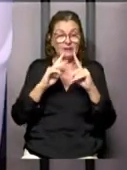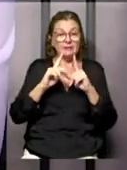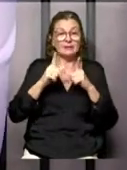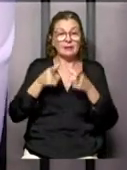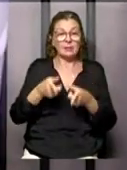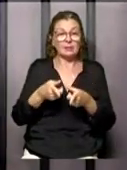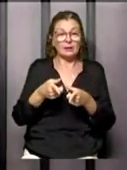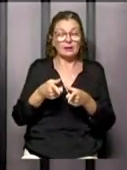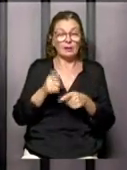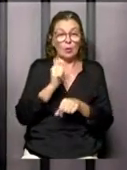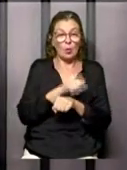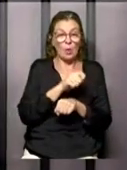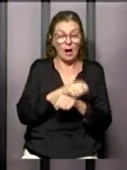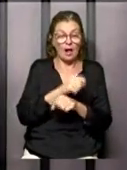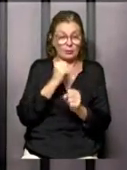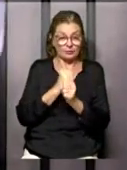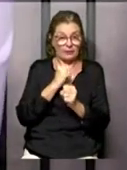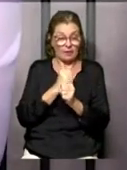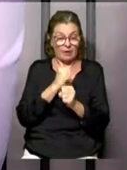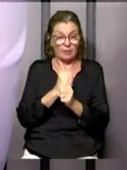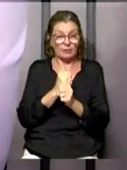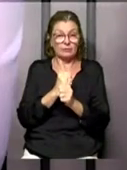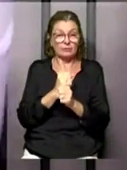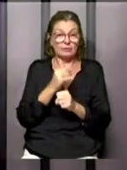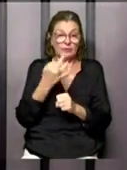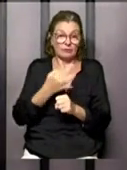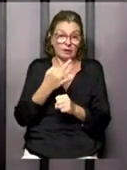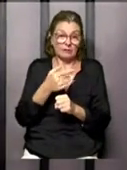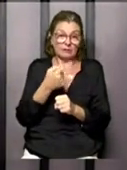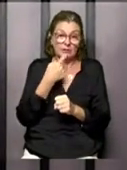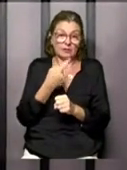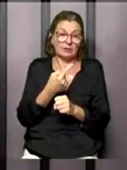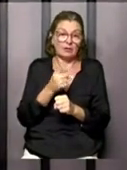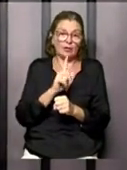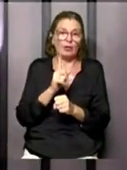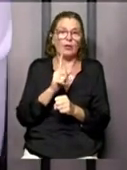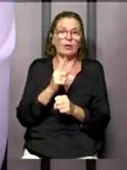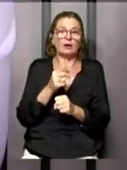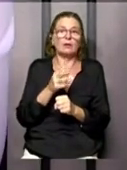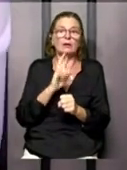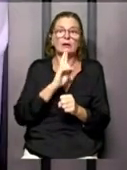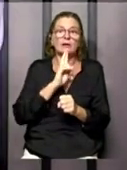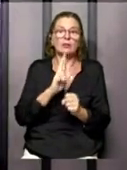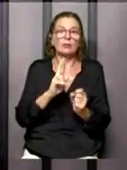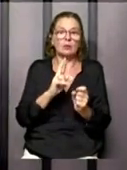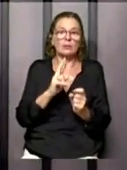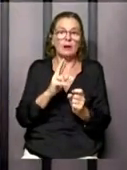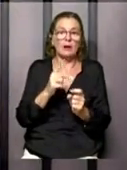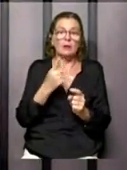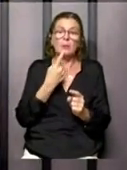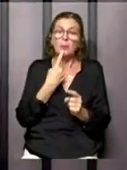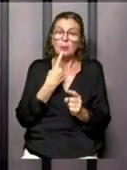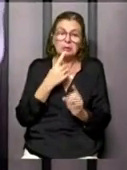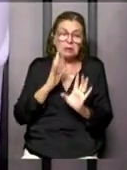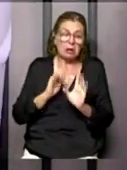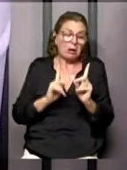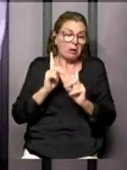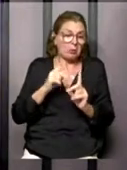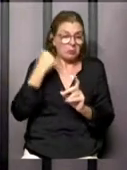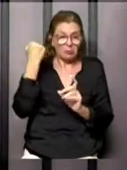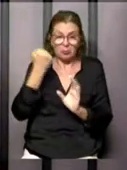que se dé en el juzgado laboral. Si bien no tiene incidencia, también vamos a ser honestos, no es que lo que se resuelva desde el punto de vista político tenga alguna